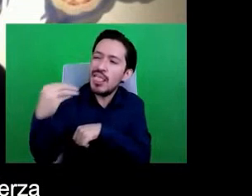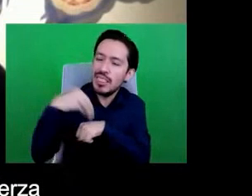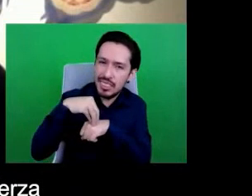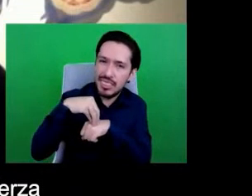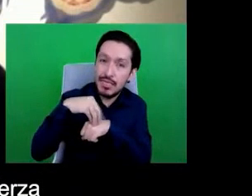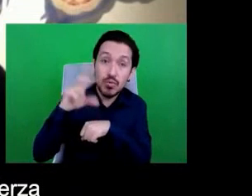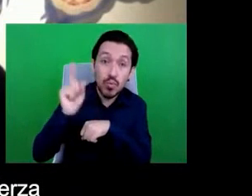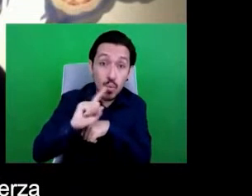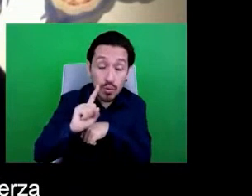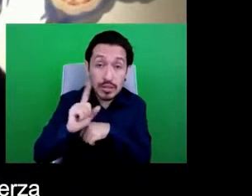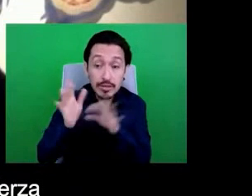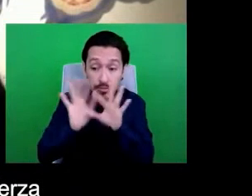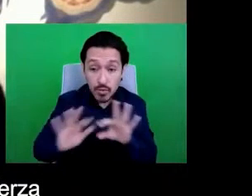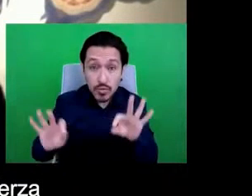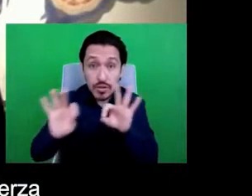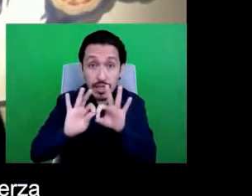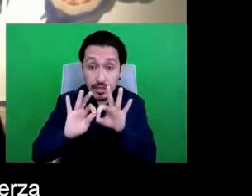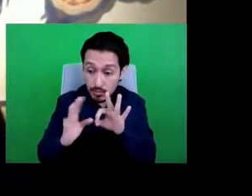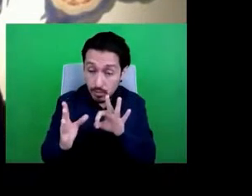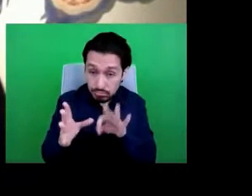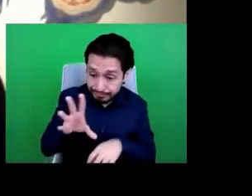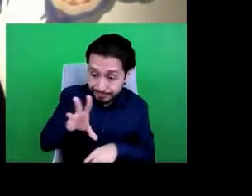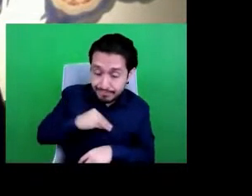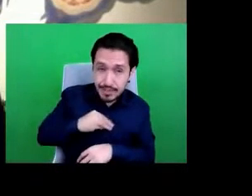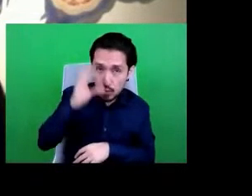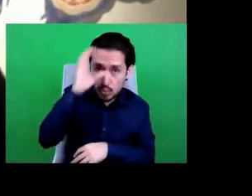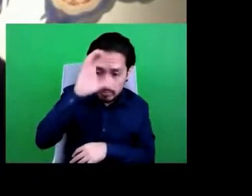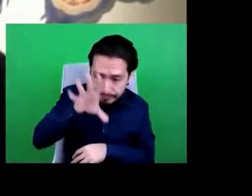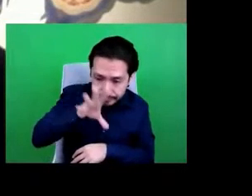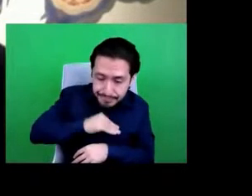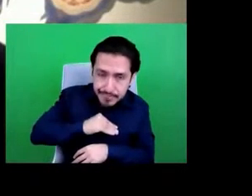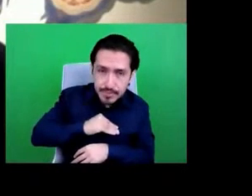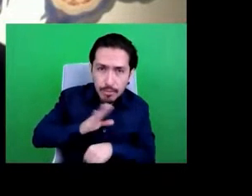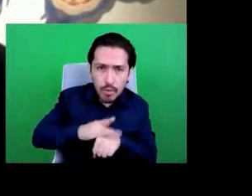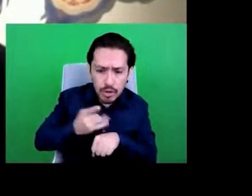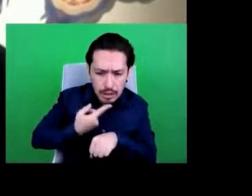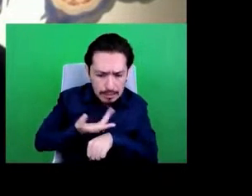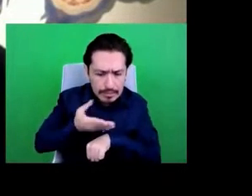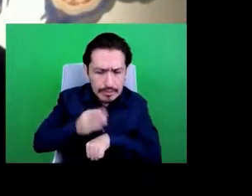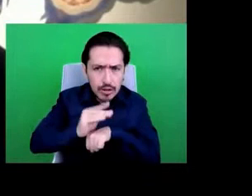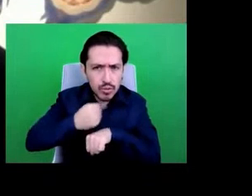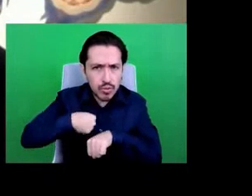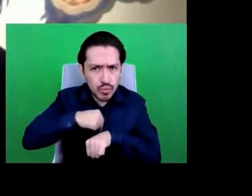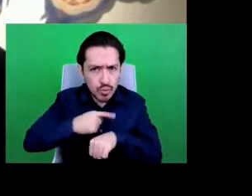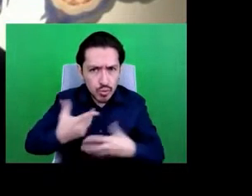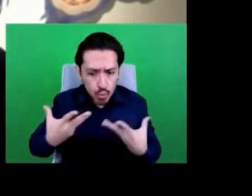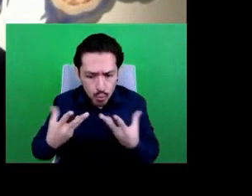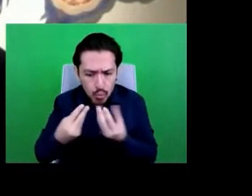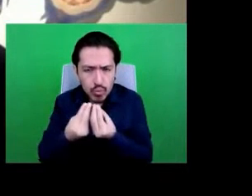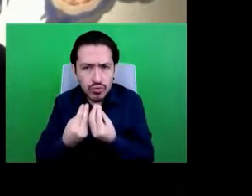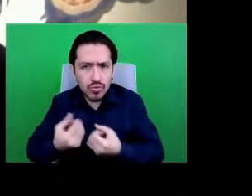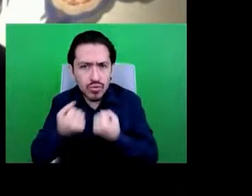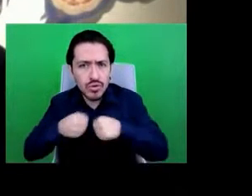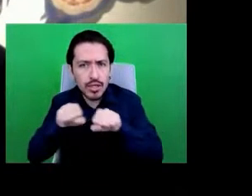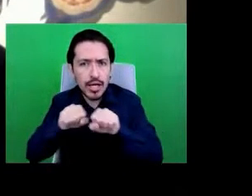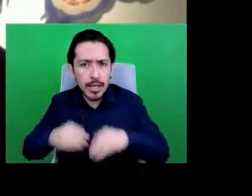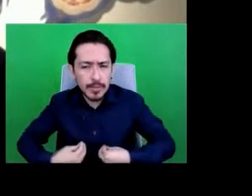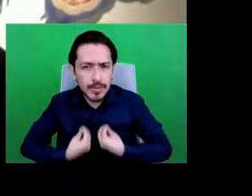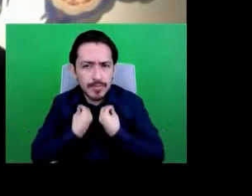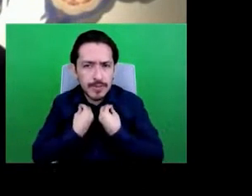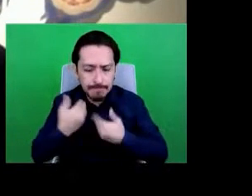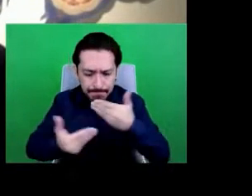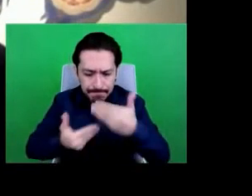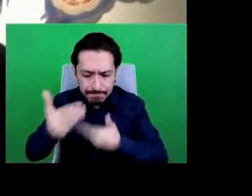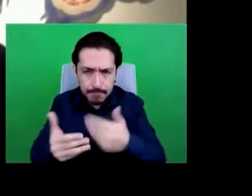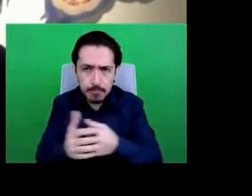que nos hace humanos y que nos ha permitido a nosotros el vivir en sociedad, porque es la clave para